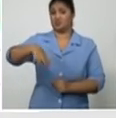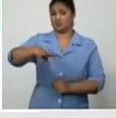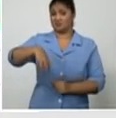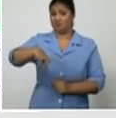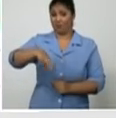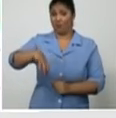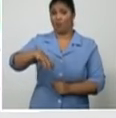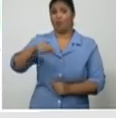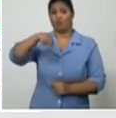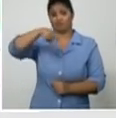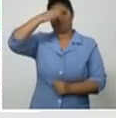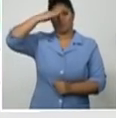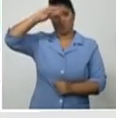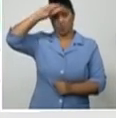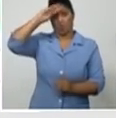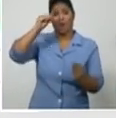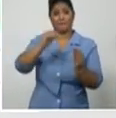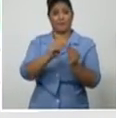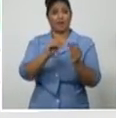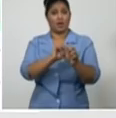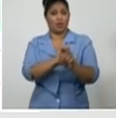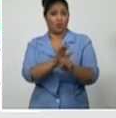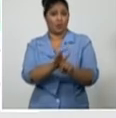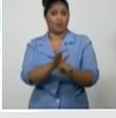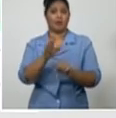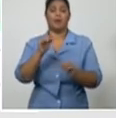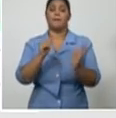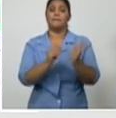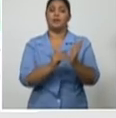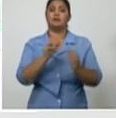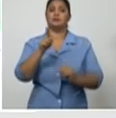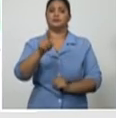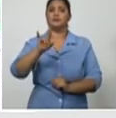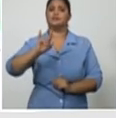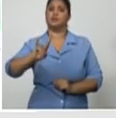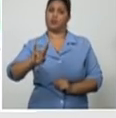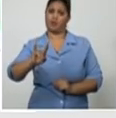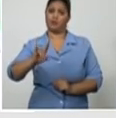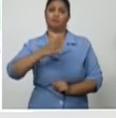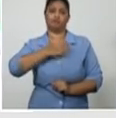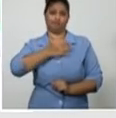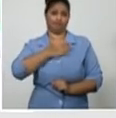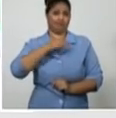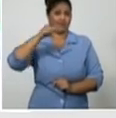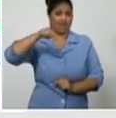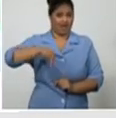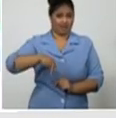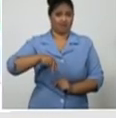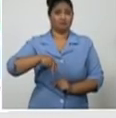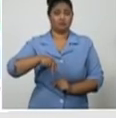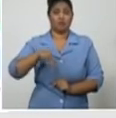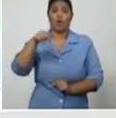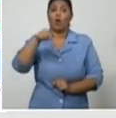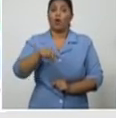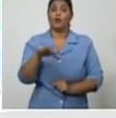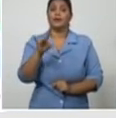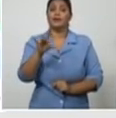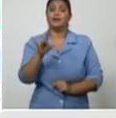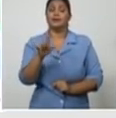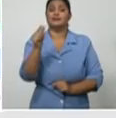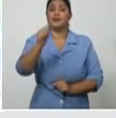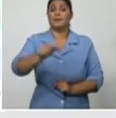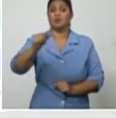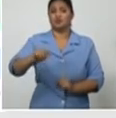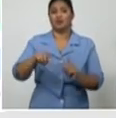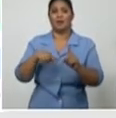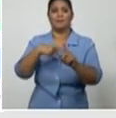1.019 en el día de ayer se diagnosticaron en Cusa, incluso 15 más que el día anterior, que ya había